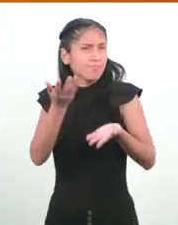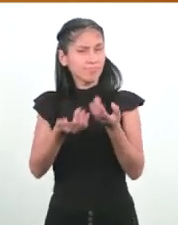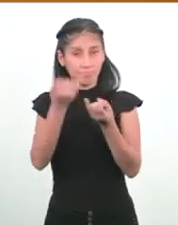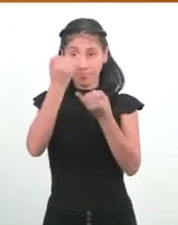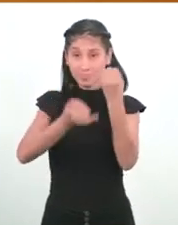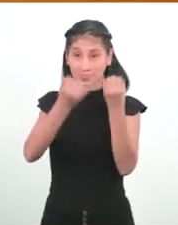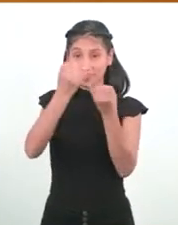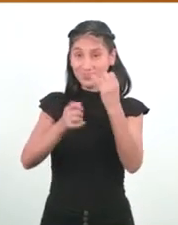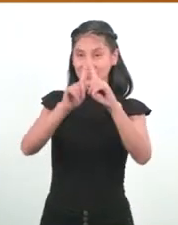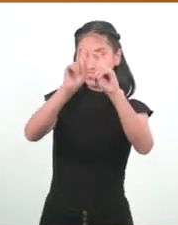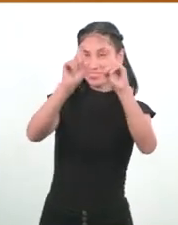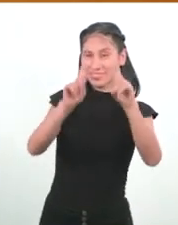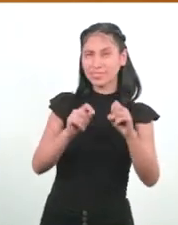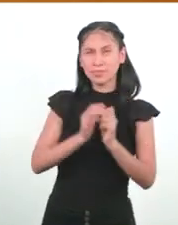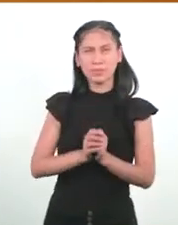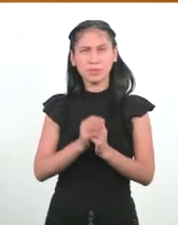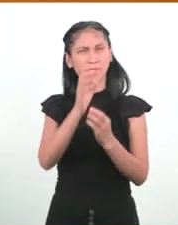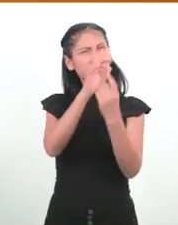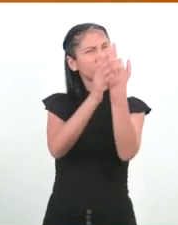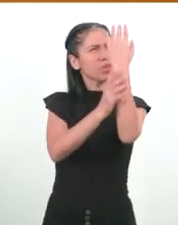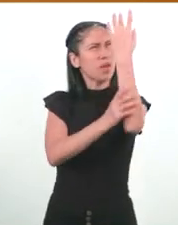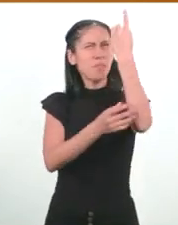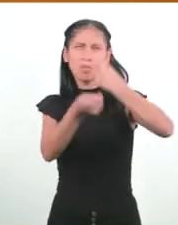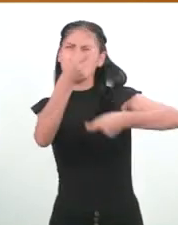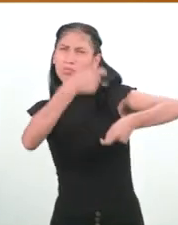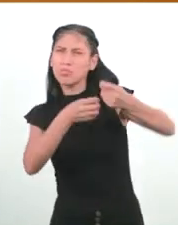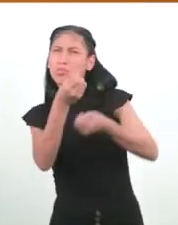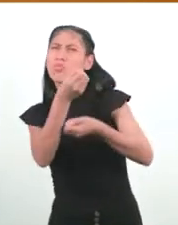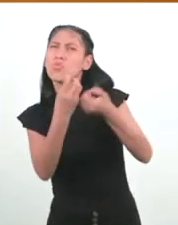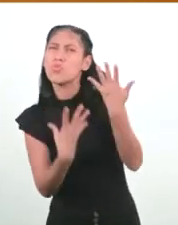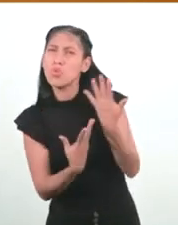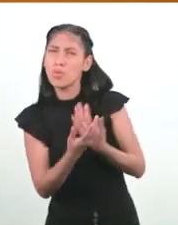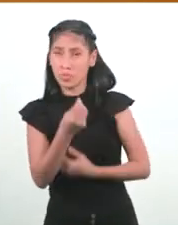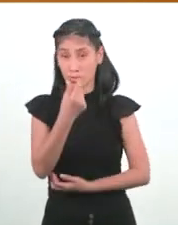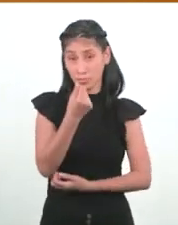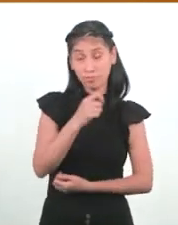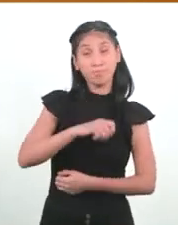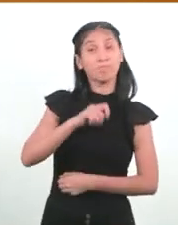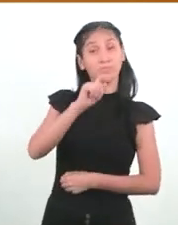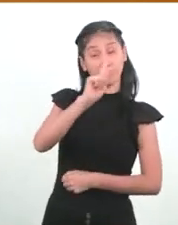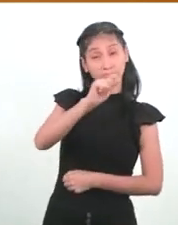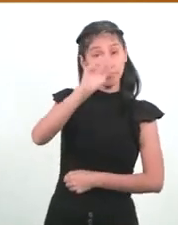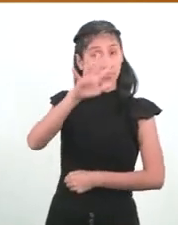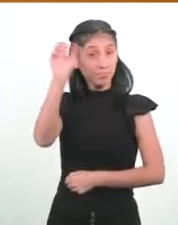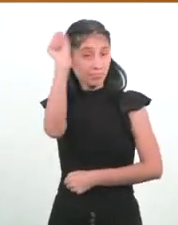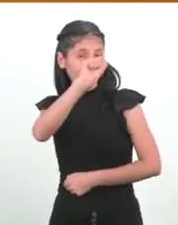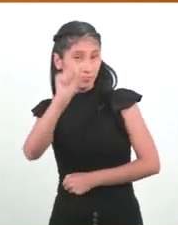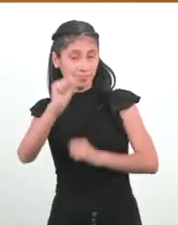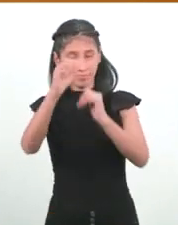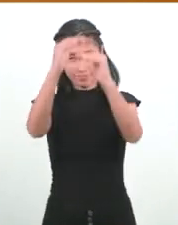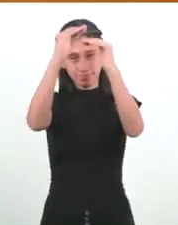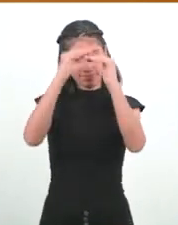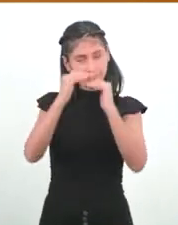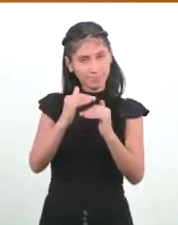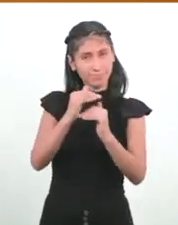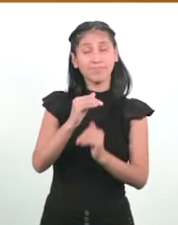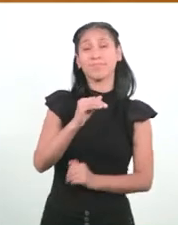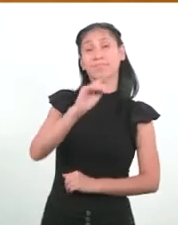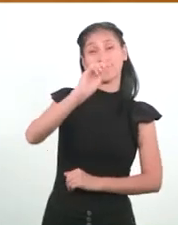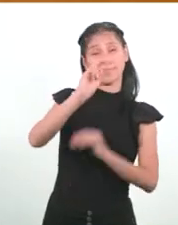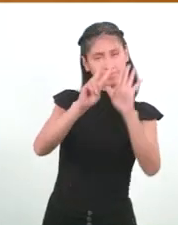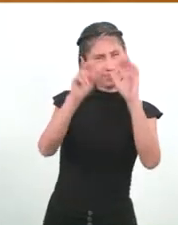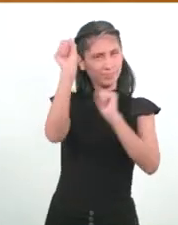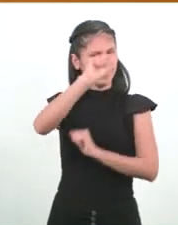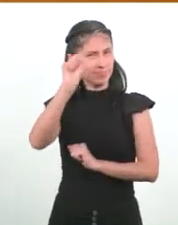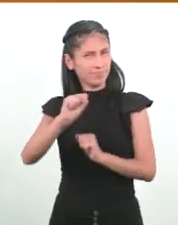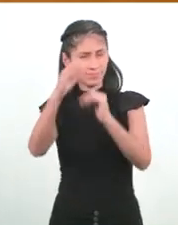Última pregunta. ¿Cuánto costaba la planta mostrada? Opción A, 15 soles. Opción B, 7